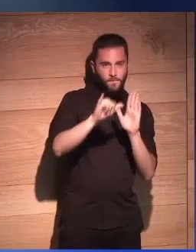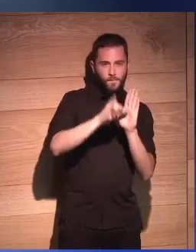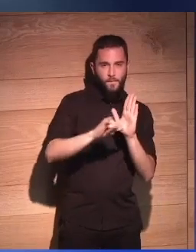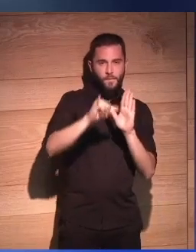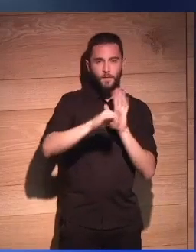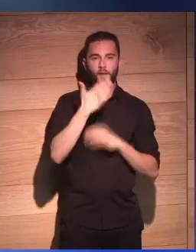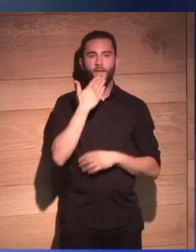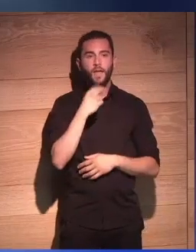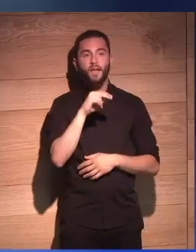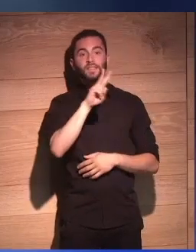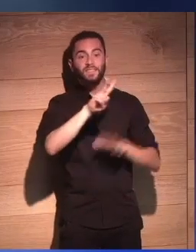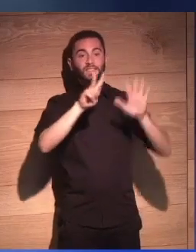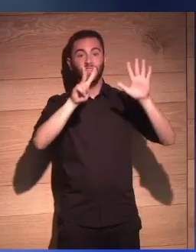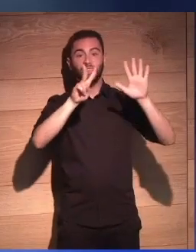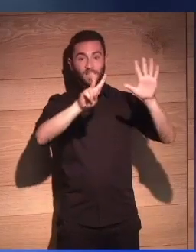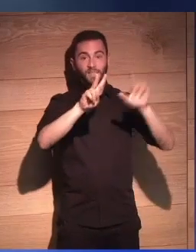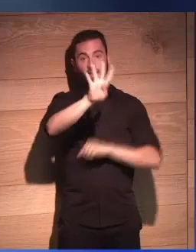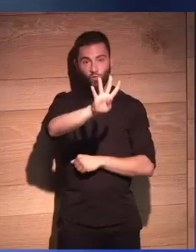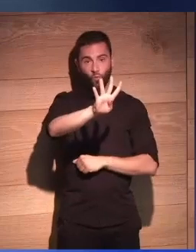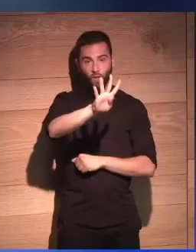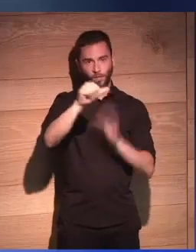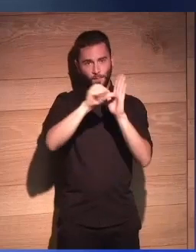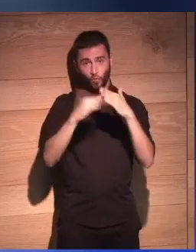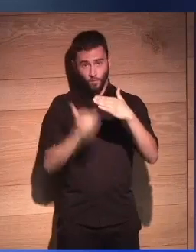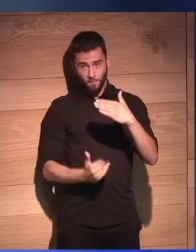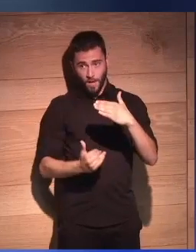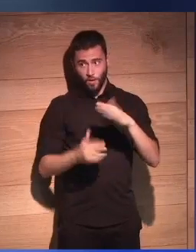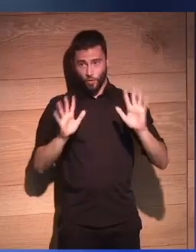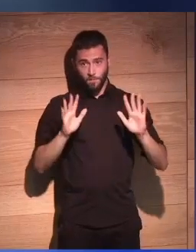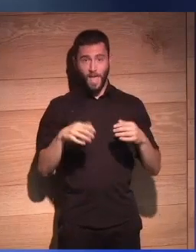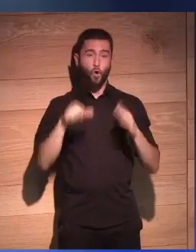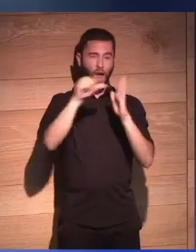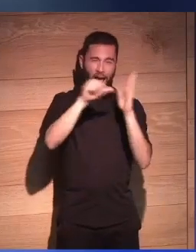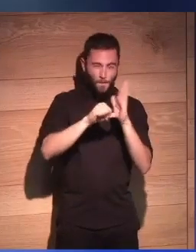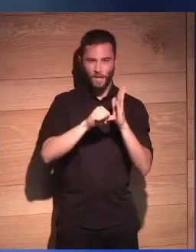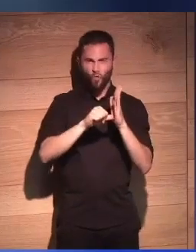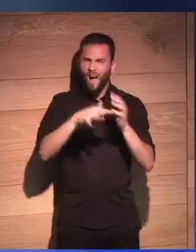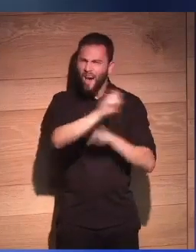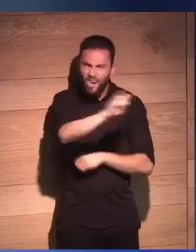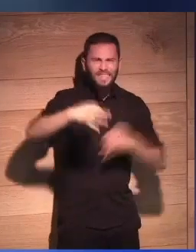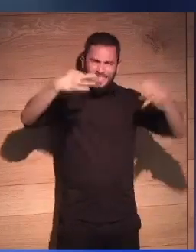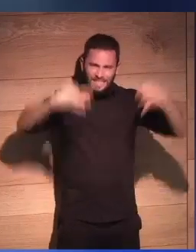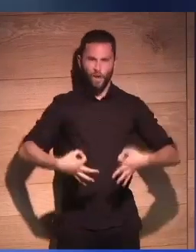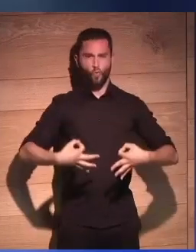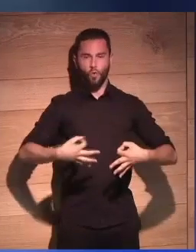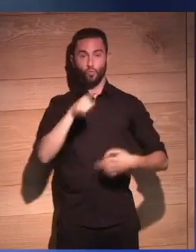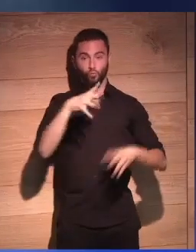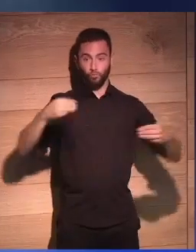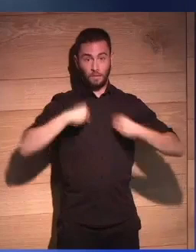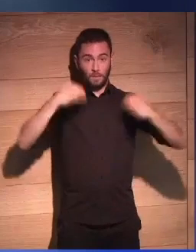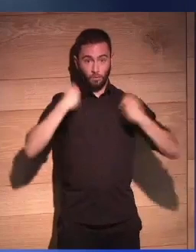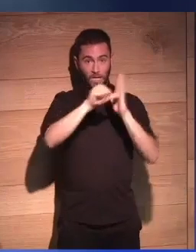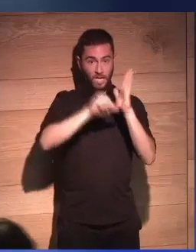los 74 era que te quedan menos capítulos, pero seguro que te quedan capítulos, ¿no? Y puedes disfrutar